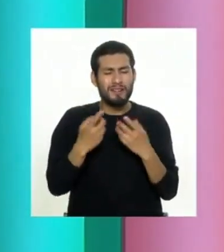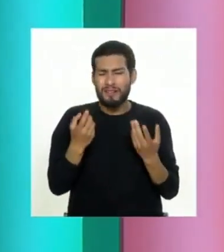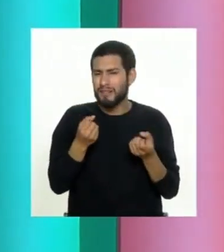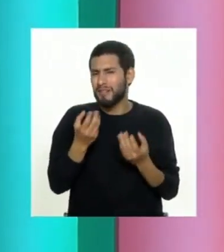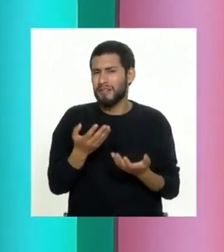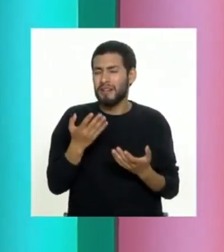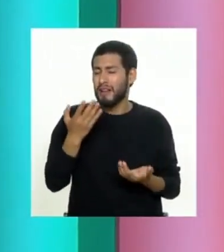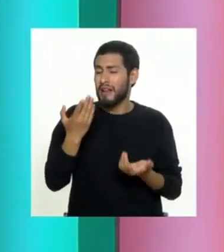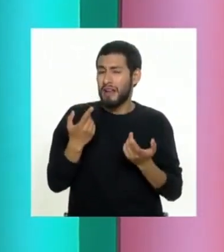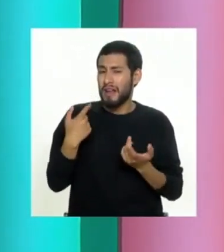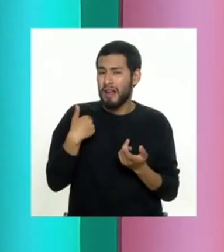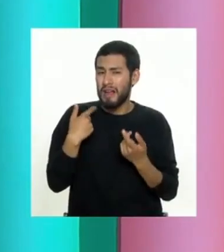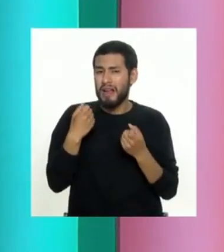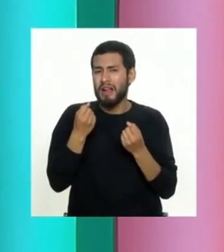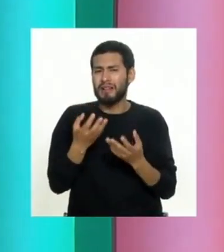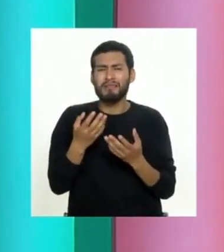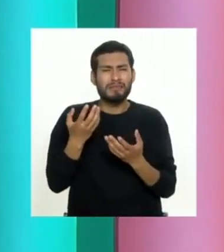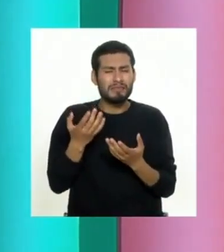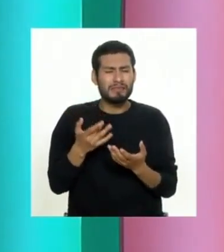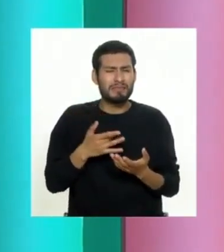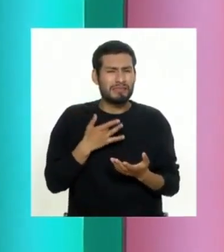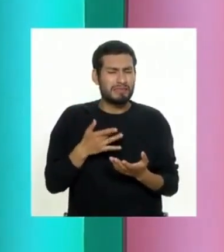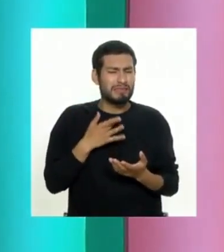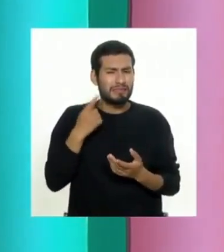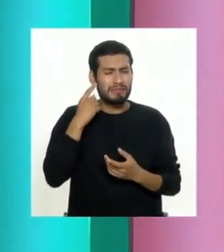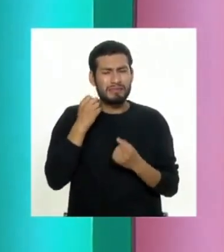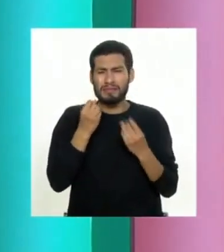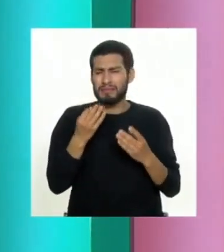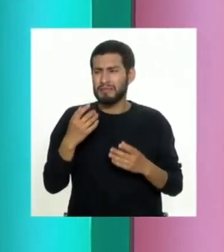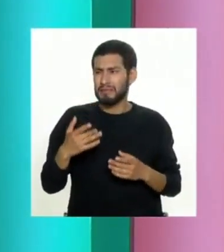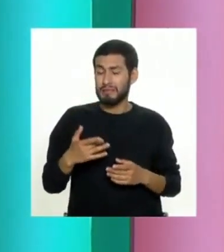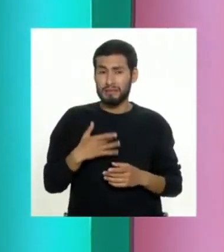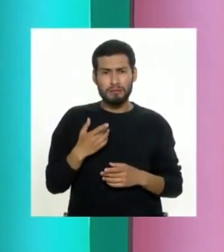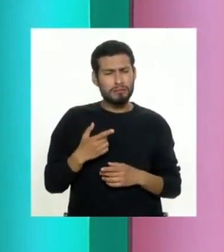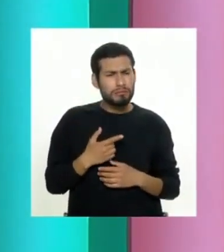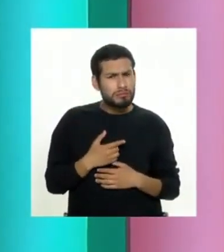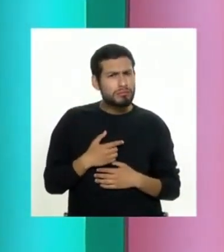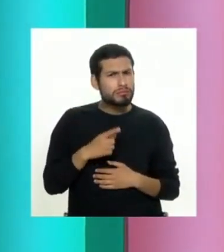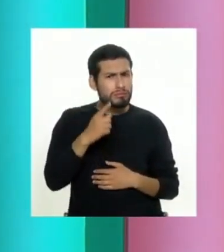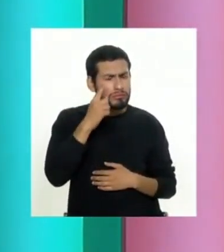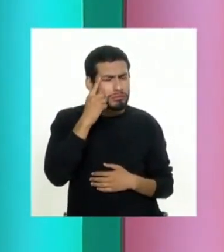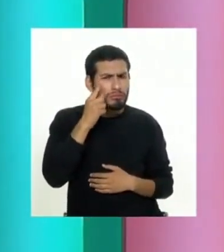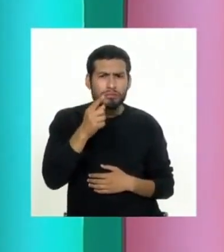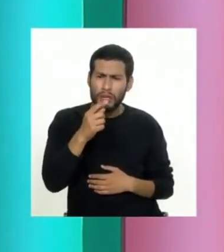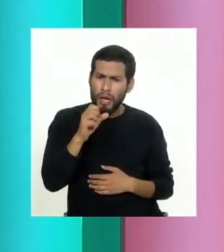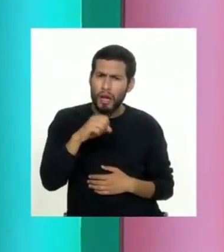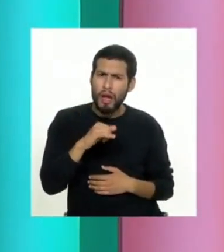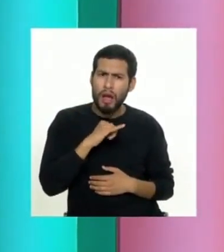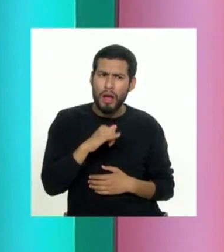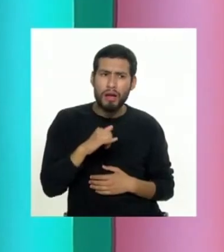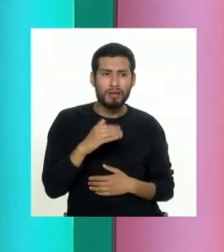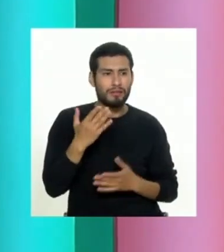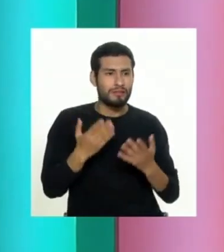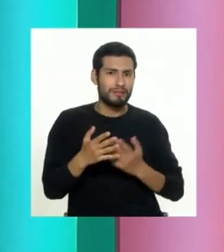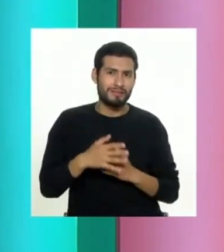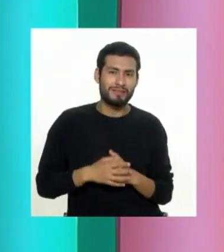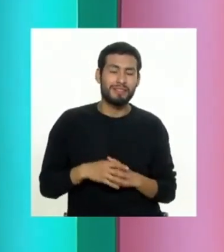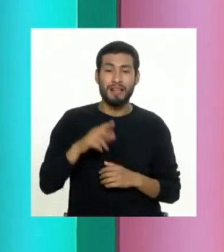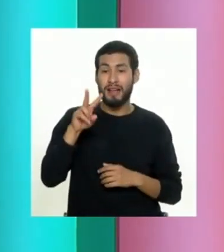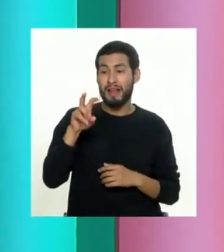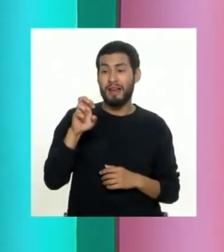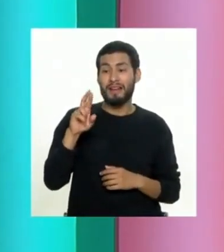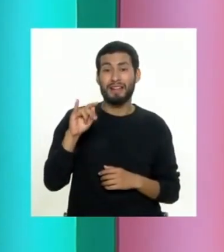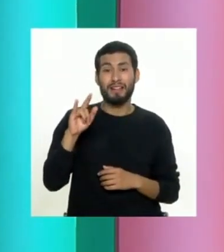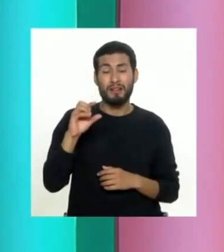infecciosas hay veces, y que derive en una sintomatología que quizá muchos se van a sentir muy asociados, ¿no? Yo comenzaba un poquito hablando del vértigo,